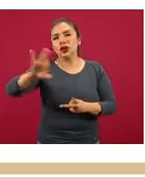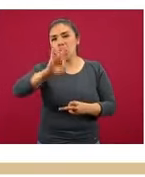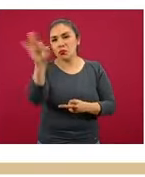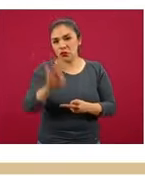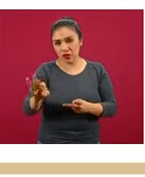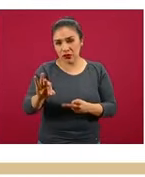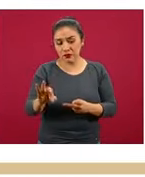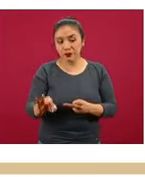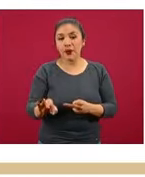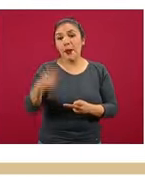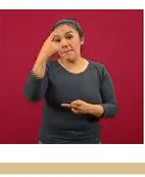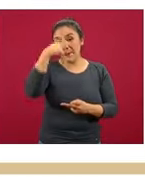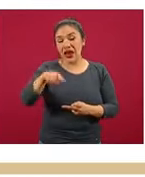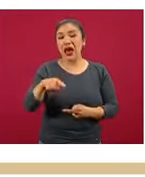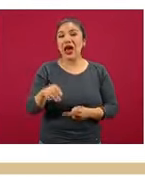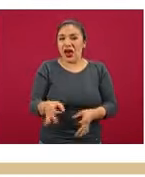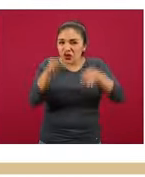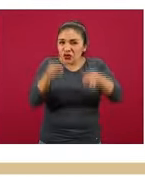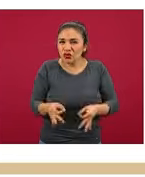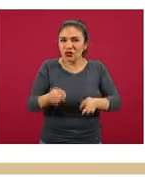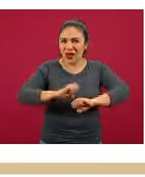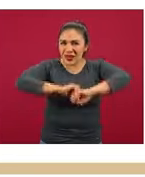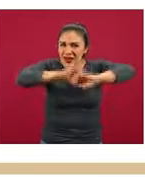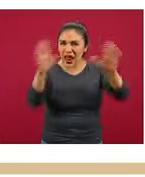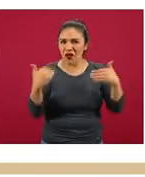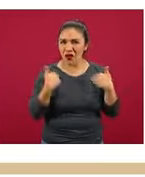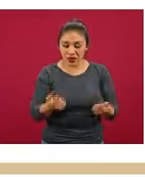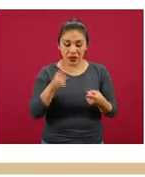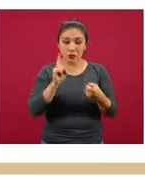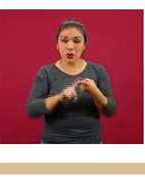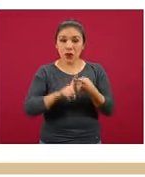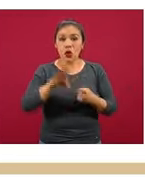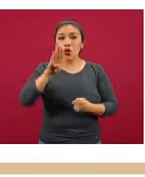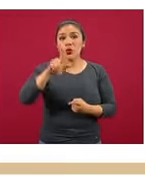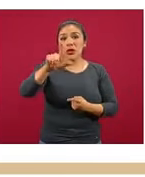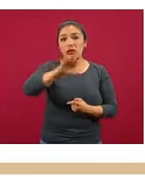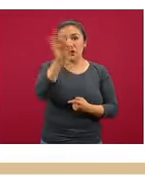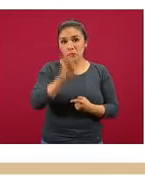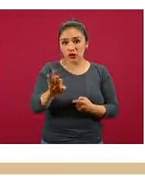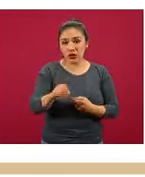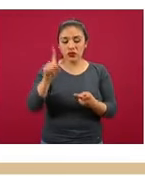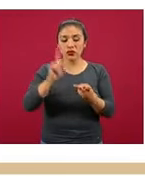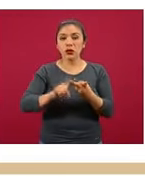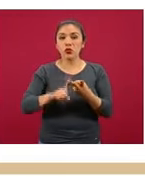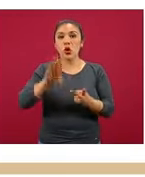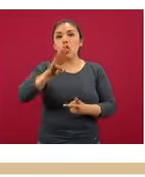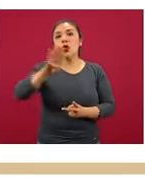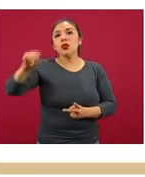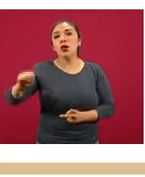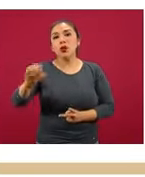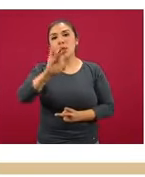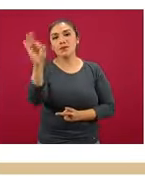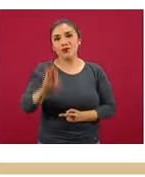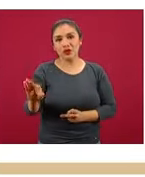85%. Para efectos de la especificidad, el primero 97% y el segundo